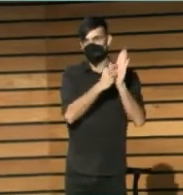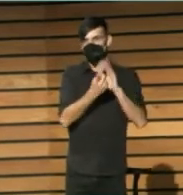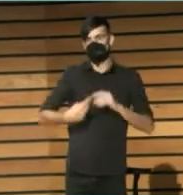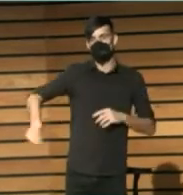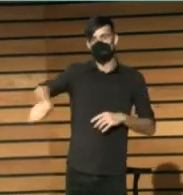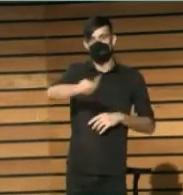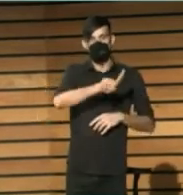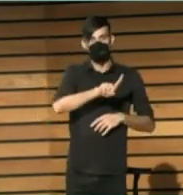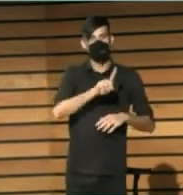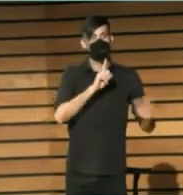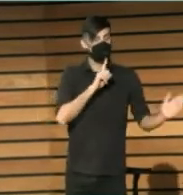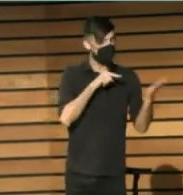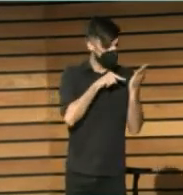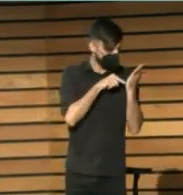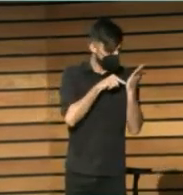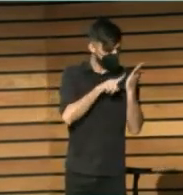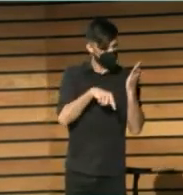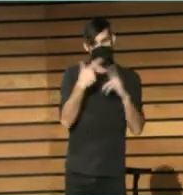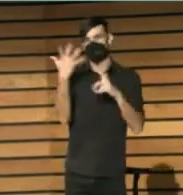aconsejan